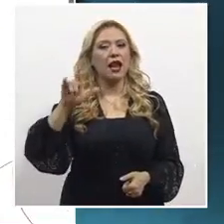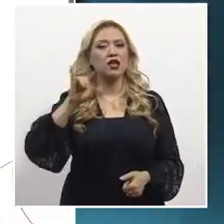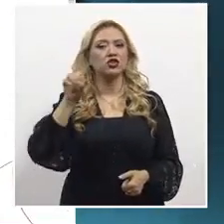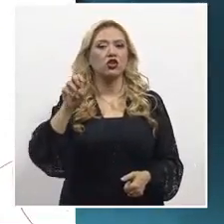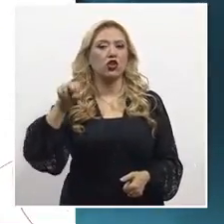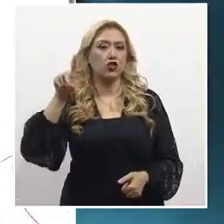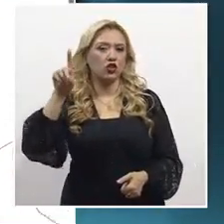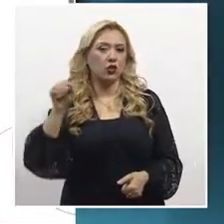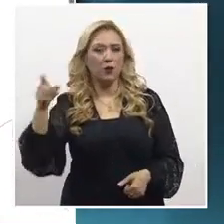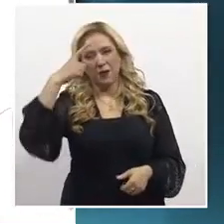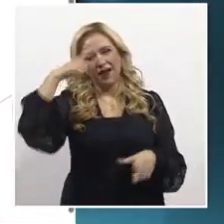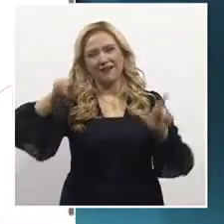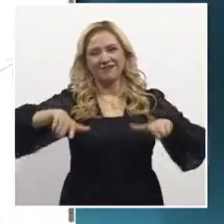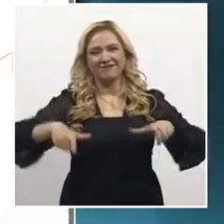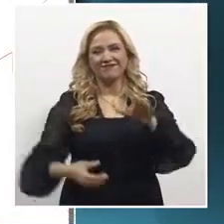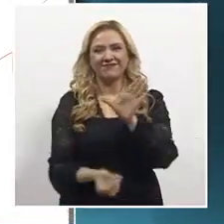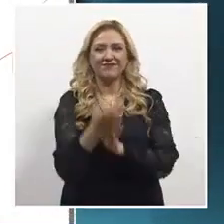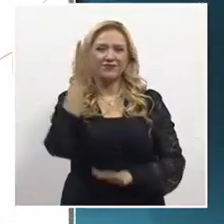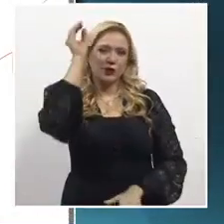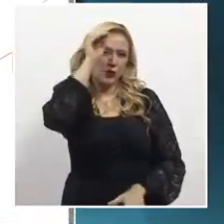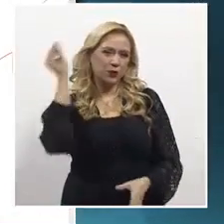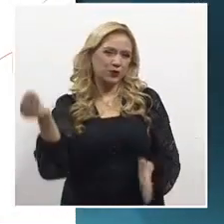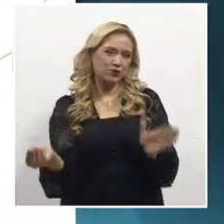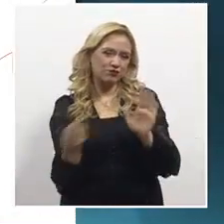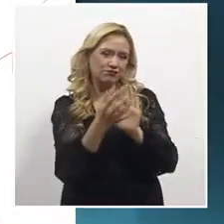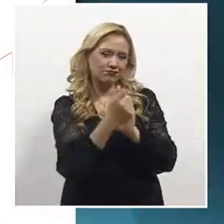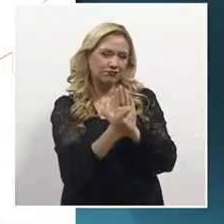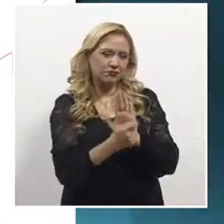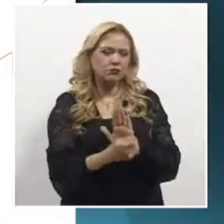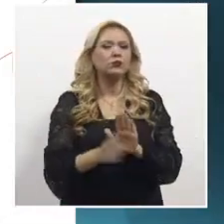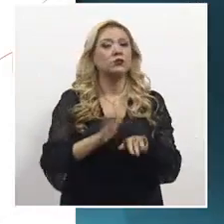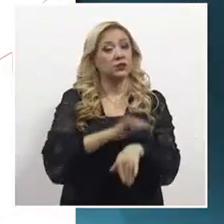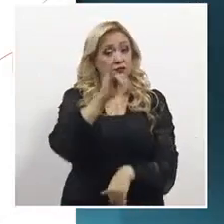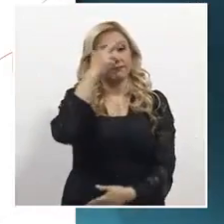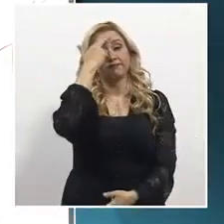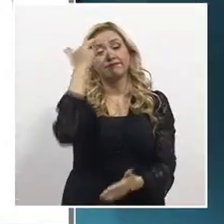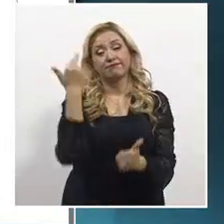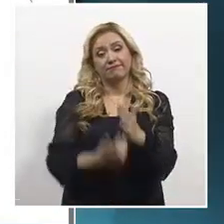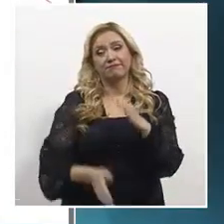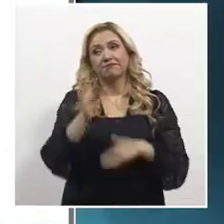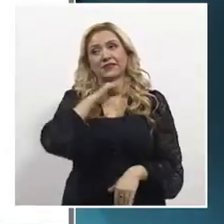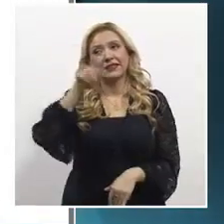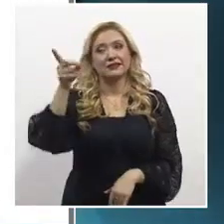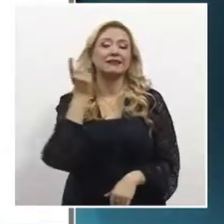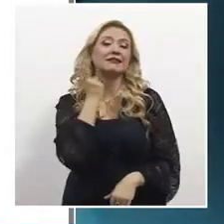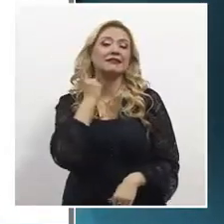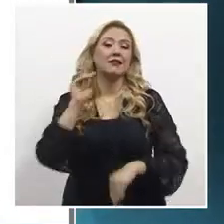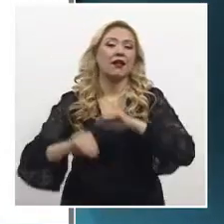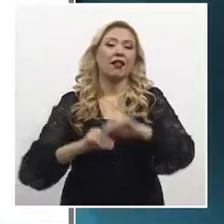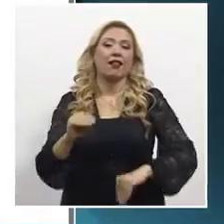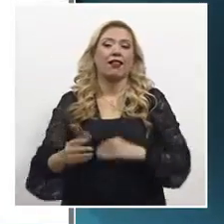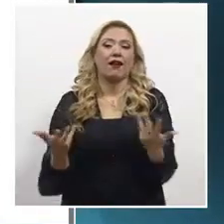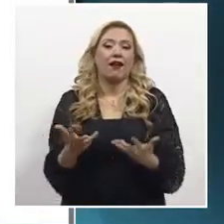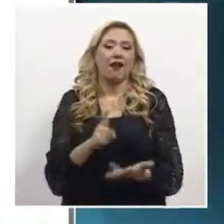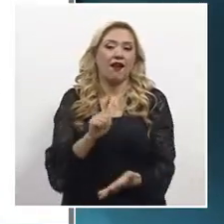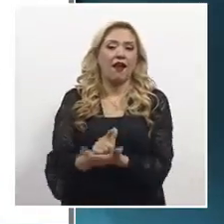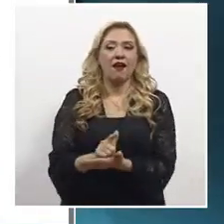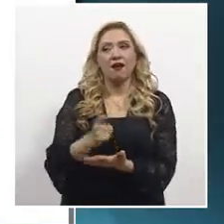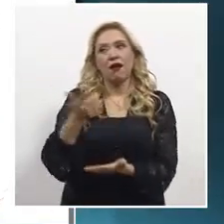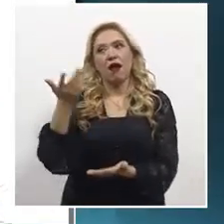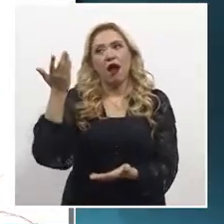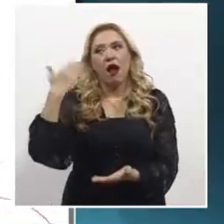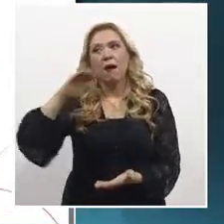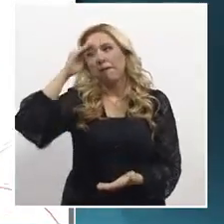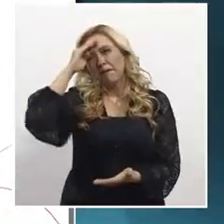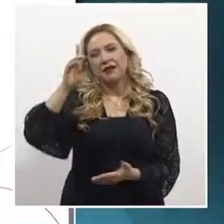Tribunal Electoral. Lo anterior señala al considerar violaciones al procedimiento legislativo que anteriormente eran calificadas de